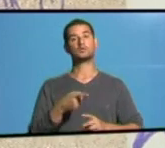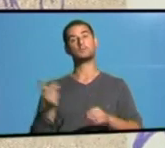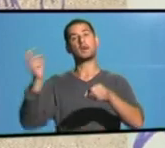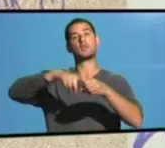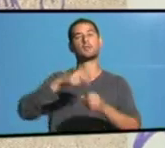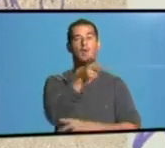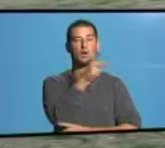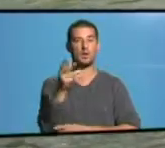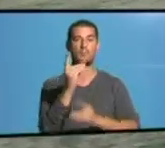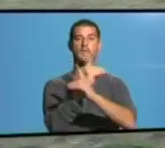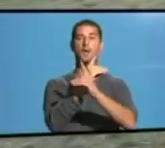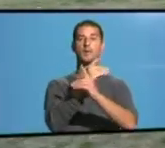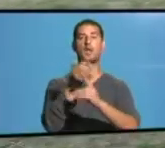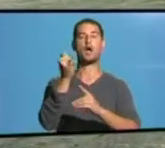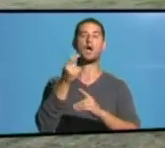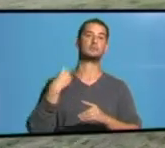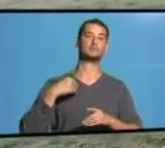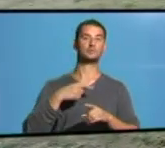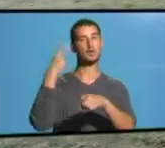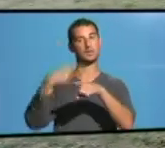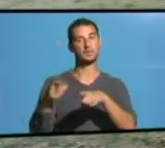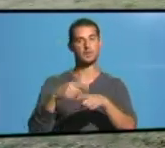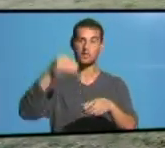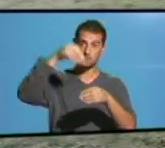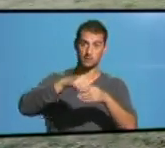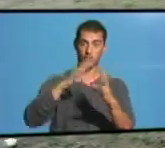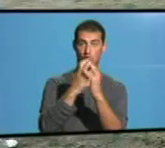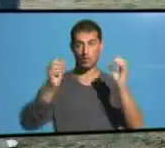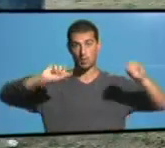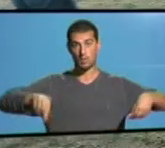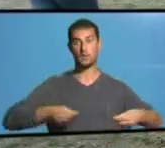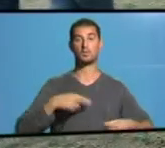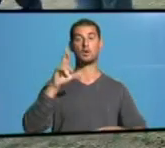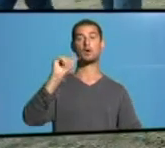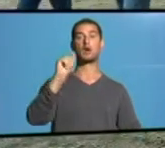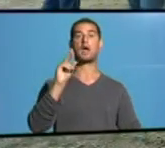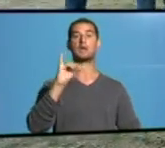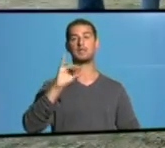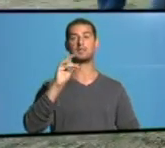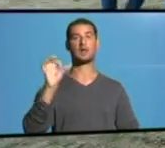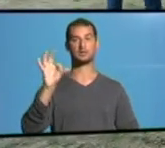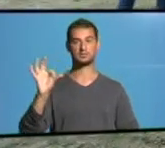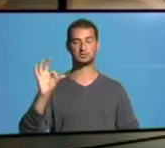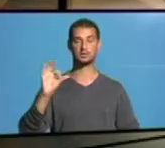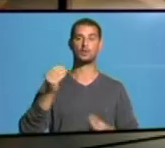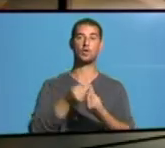do DVD que recolle todos os actos e que se inclúe no convenio de colaboración de Riders ca Fundación TIC.